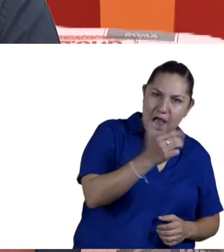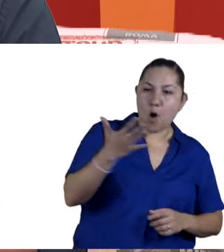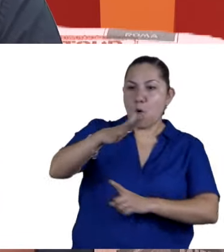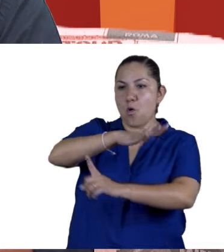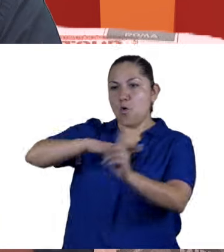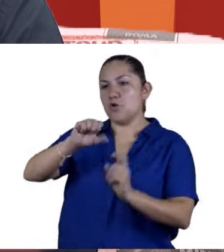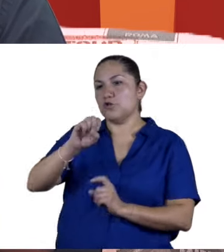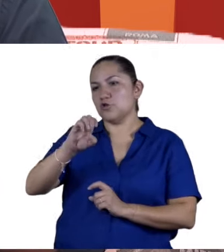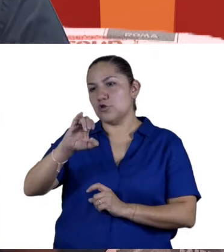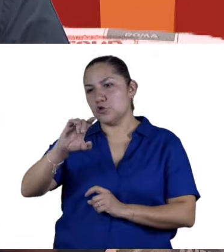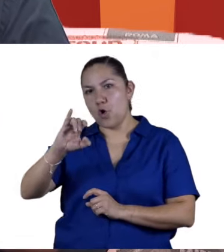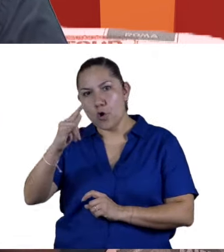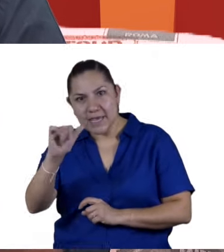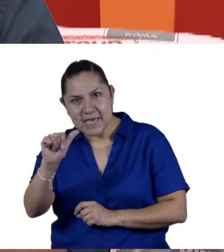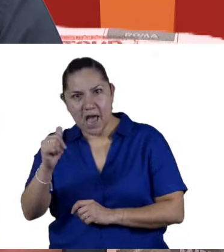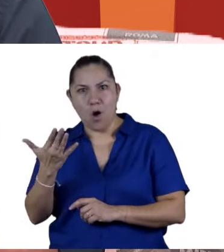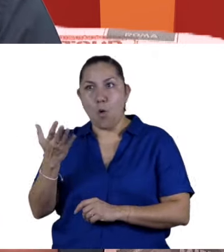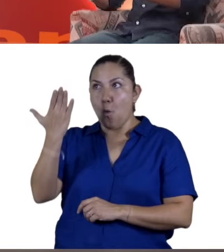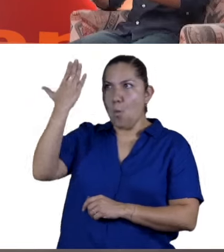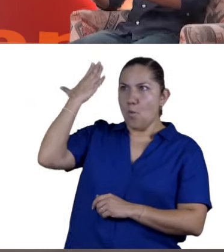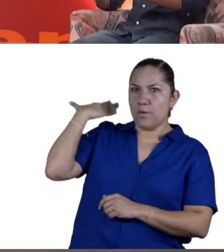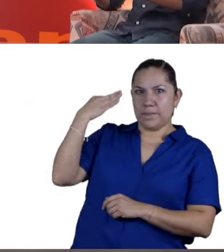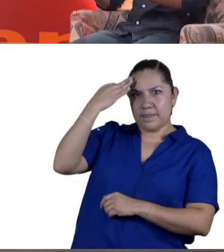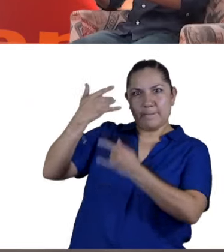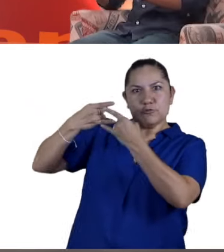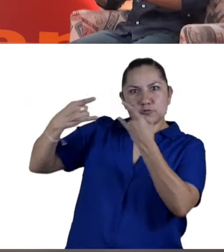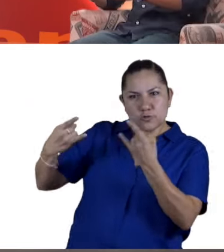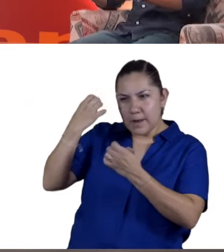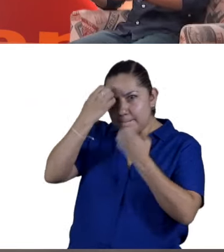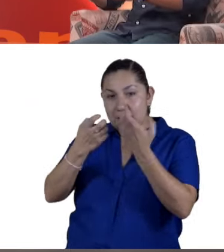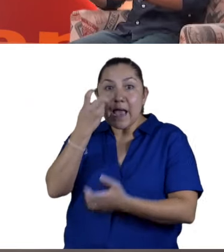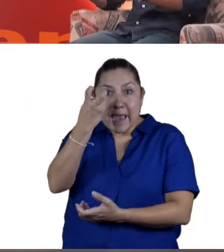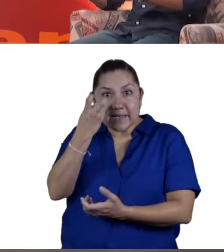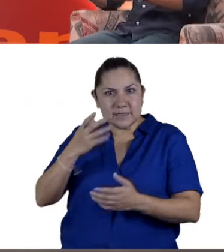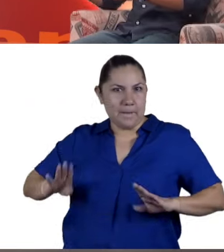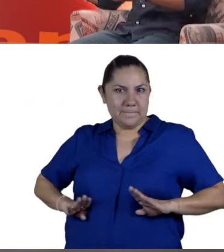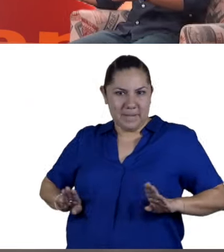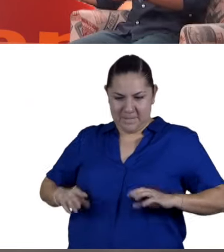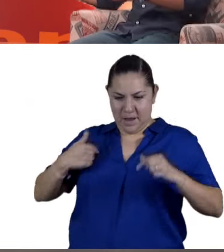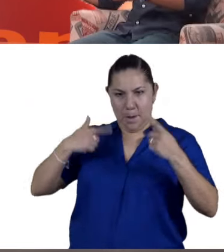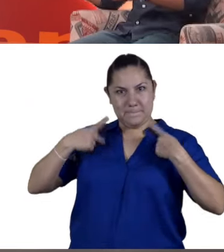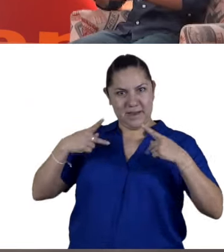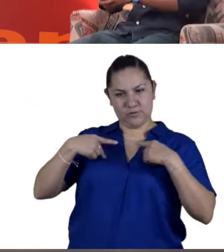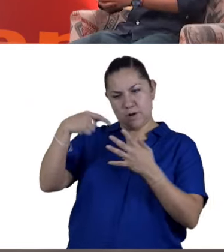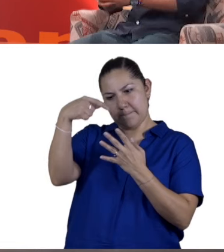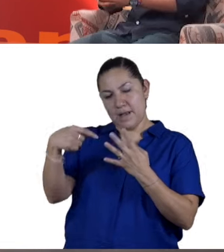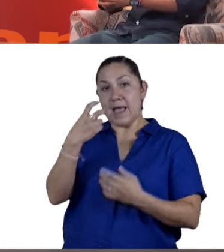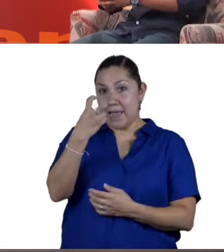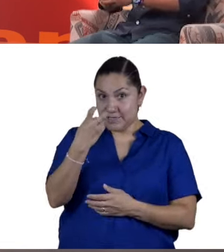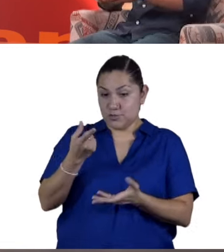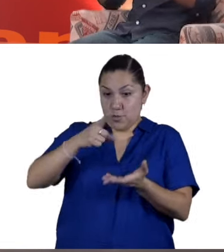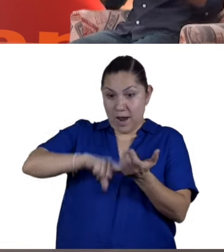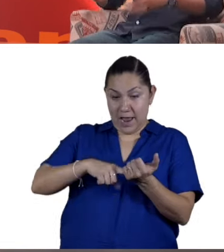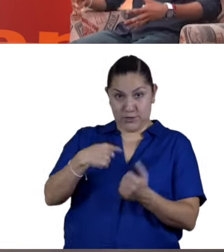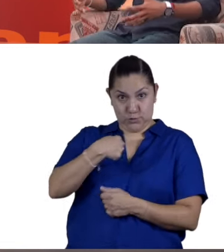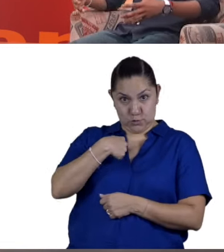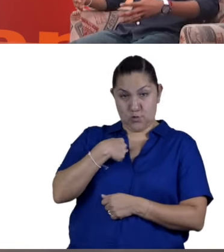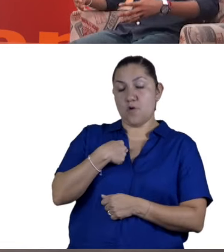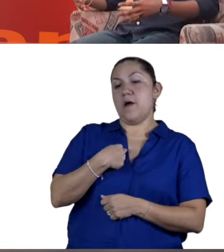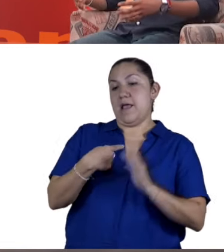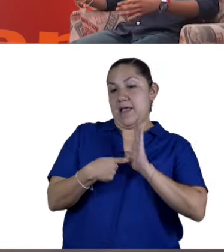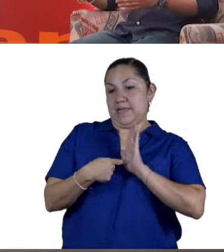psicología y entonces son distintas capas. Y entonces tenemos una capa que es la expresión de género que mencionaba Chema, que es cómo